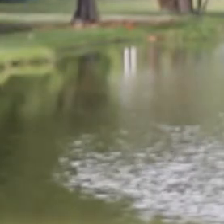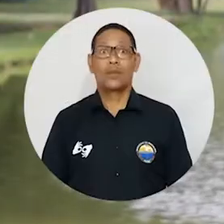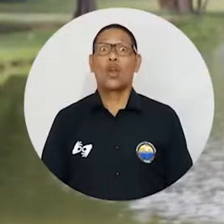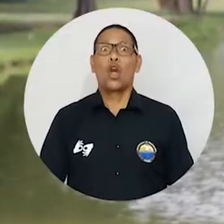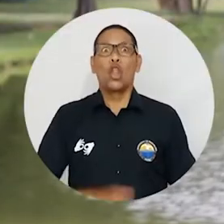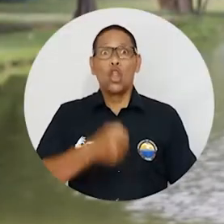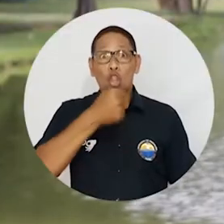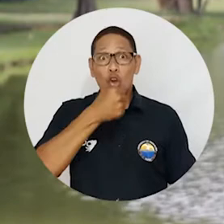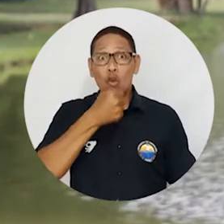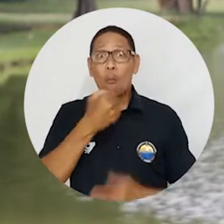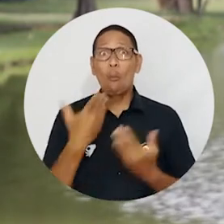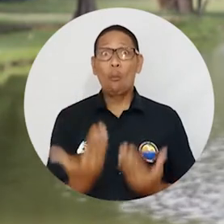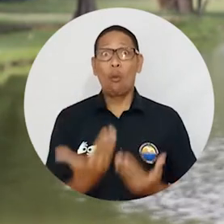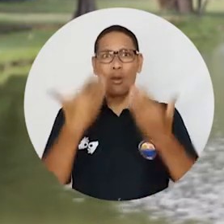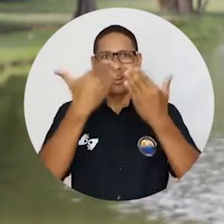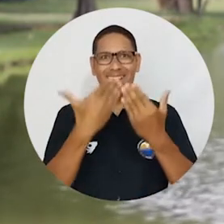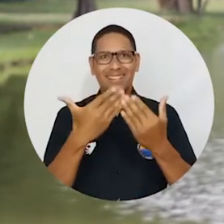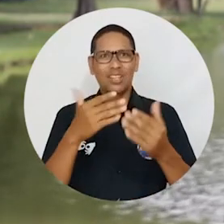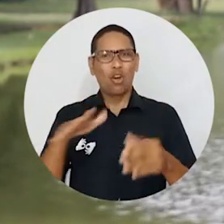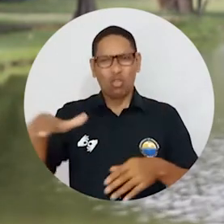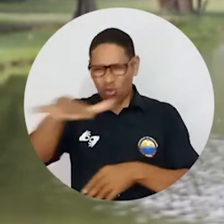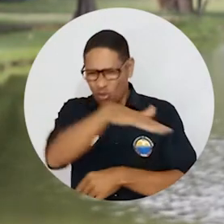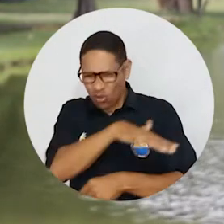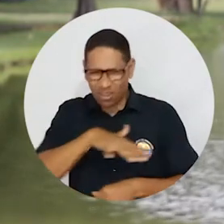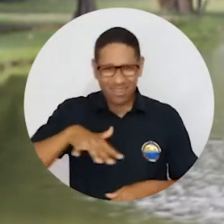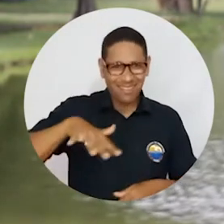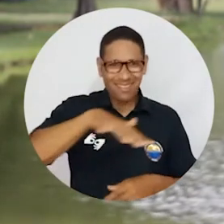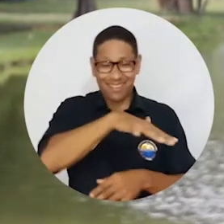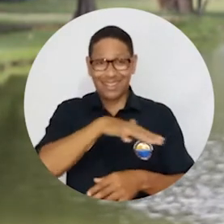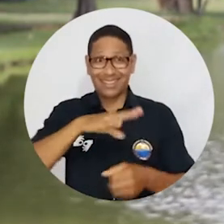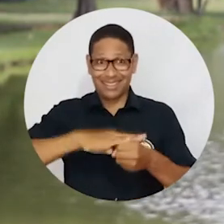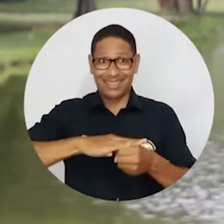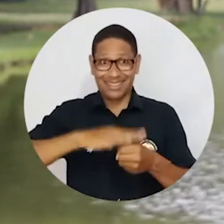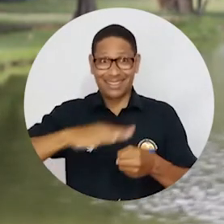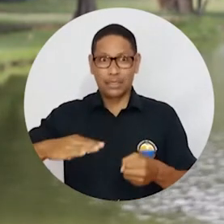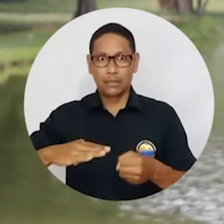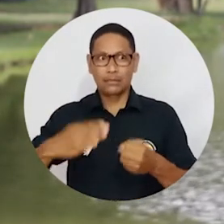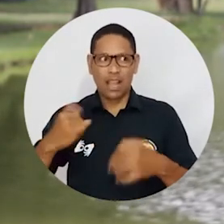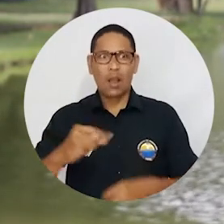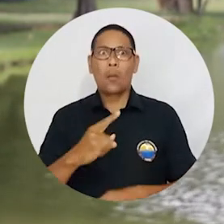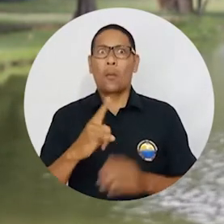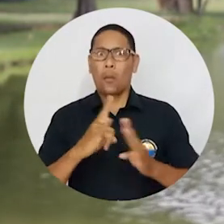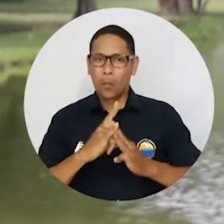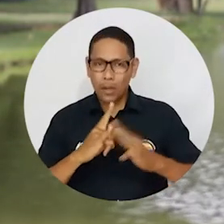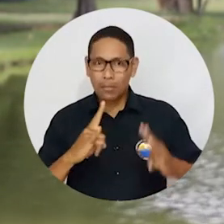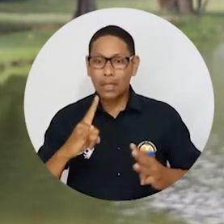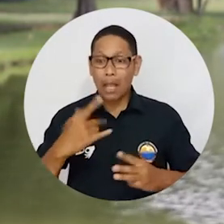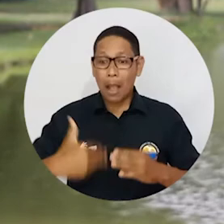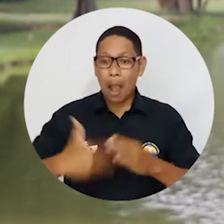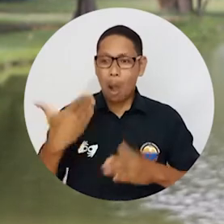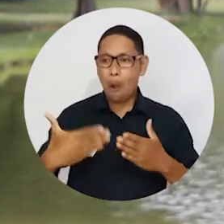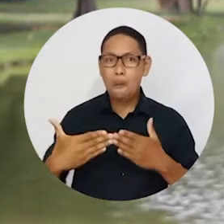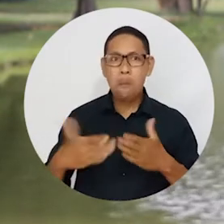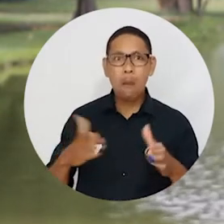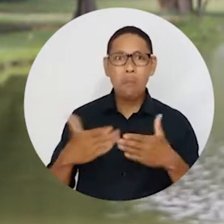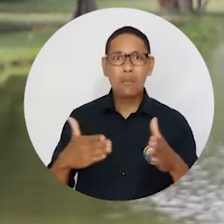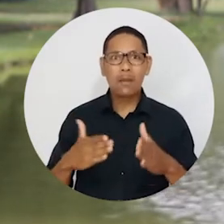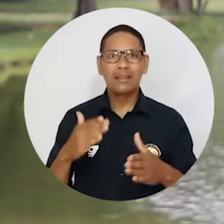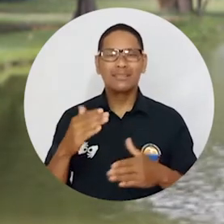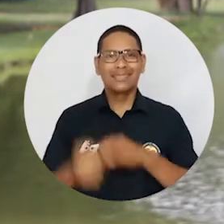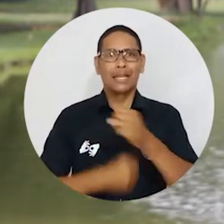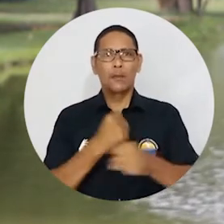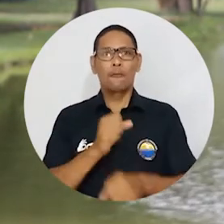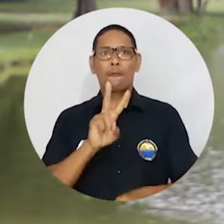Una muy buena noticia para el departamento y la región. Nuestra Casa de Estudios Superiores abrió inscripciones para segundo semestre